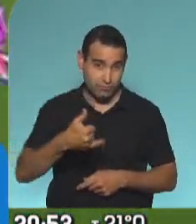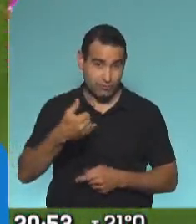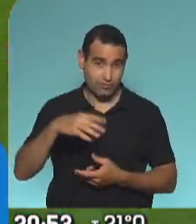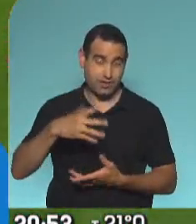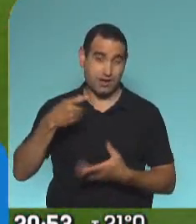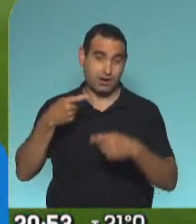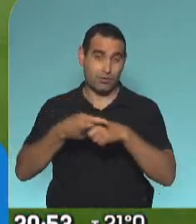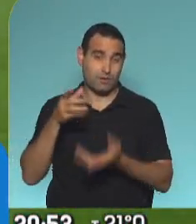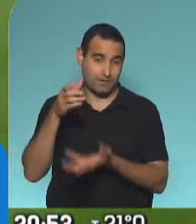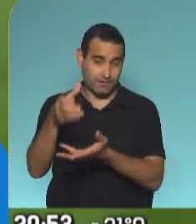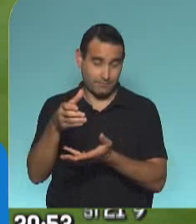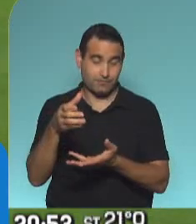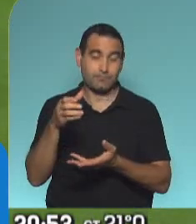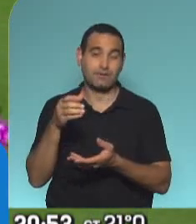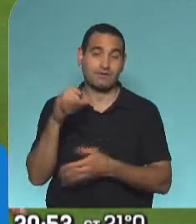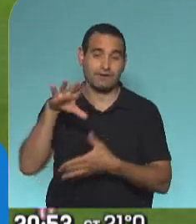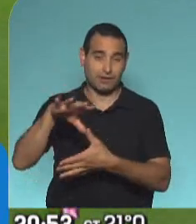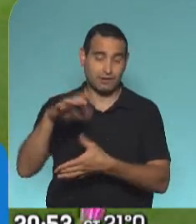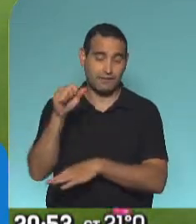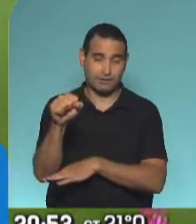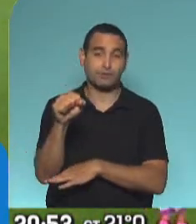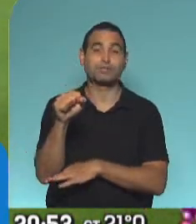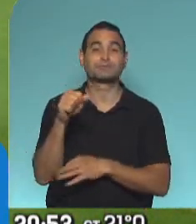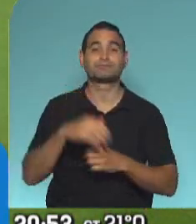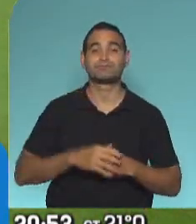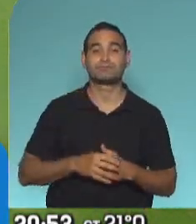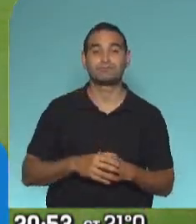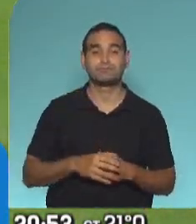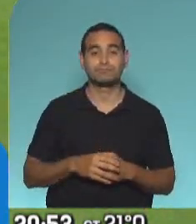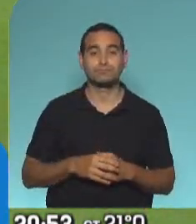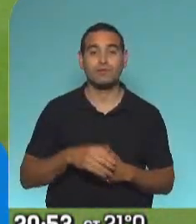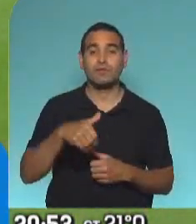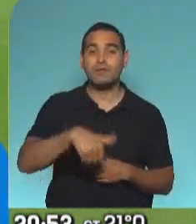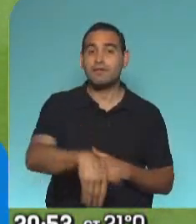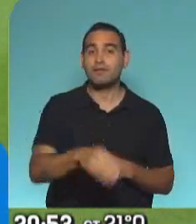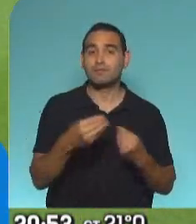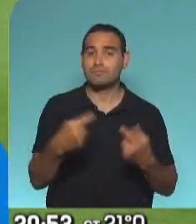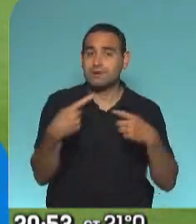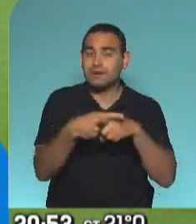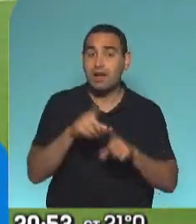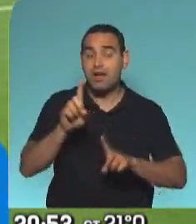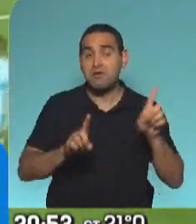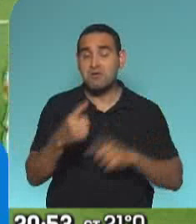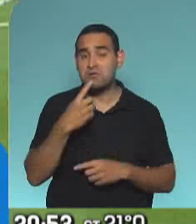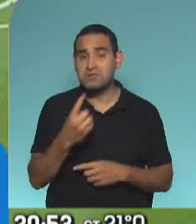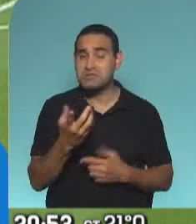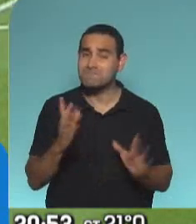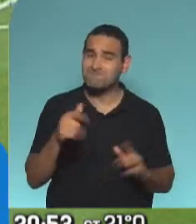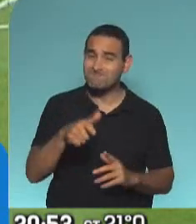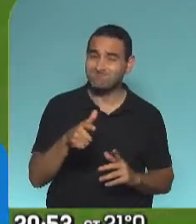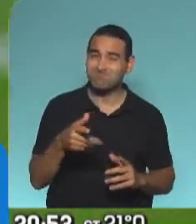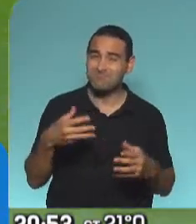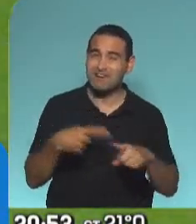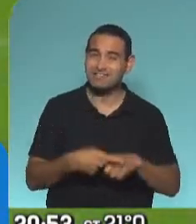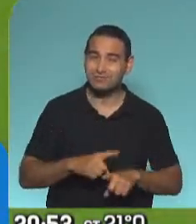América. ¿Habrá plazo? ¿Se esperará la evolución de ese partido? Algunos dicen que ni siquiera llegaría a ese partido.